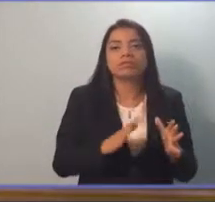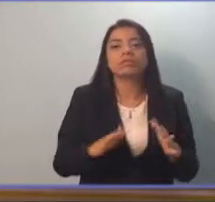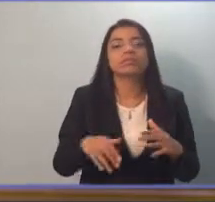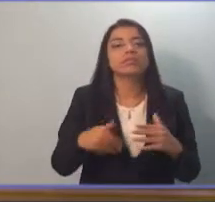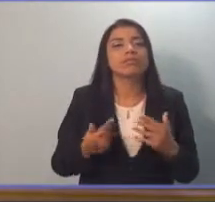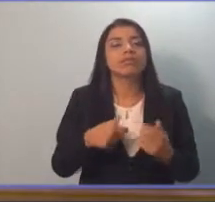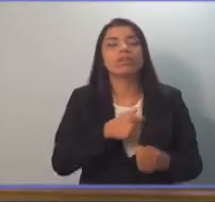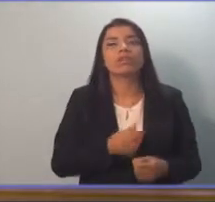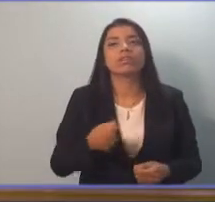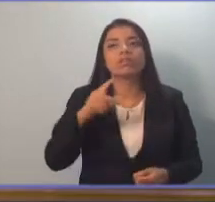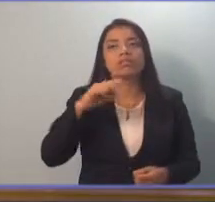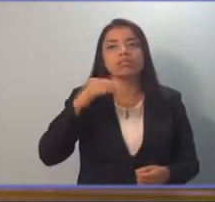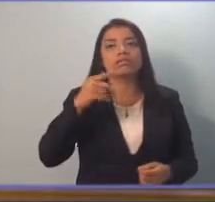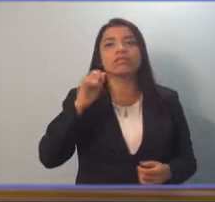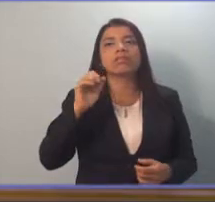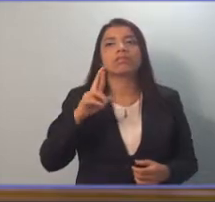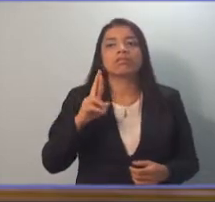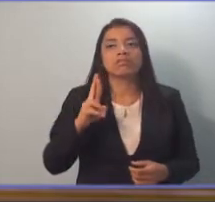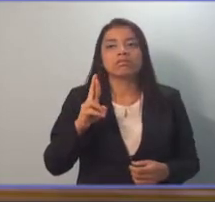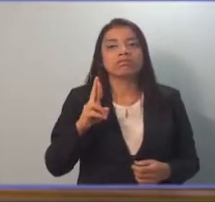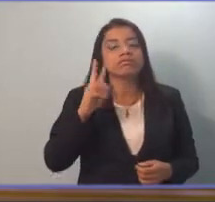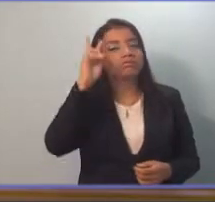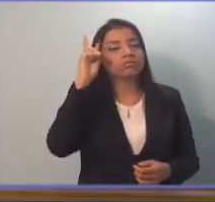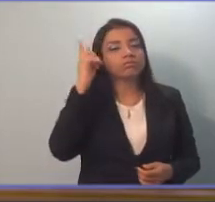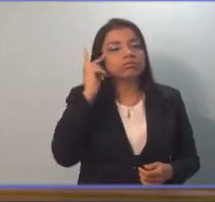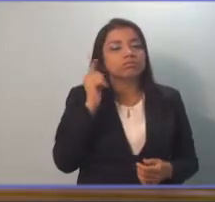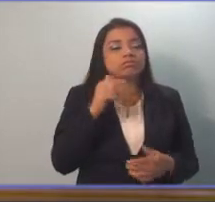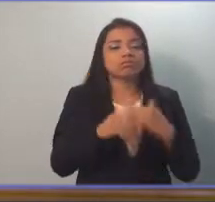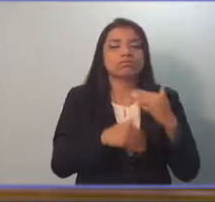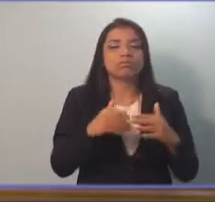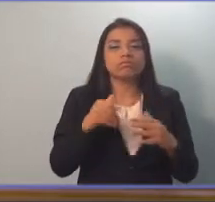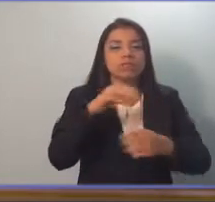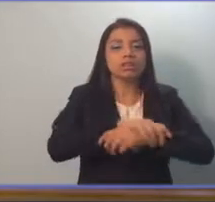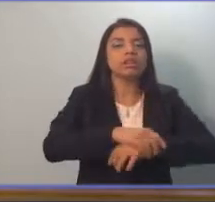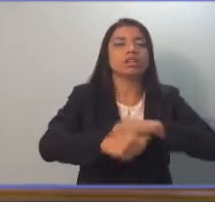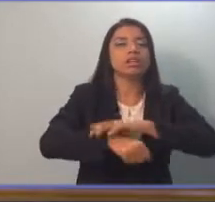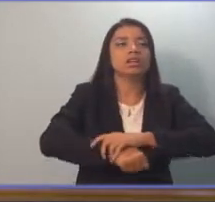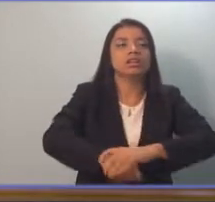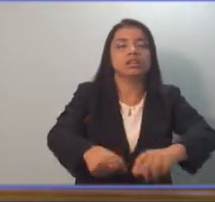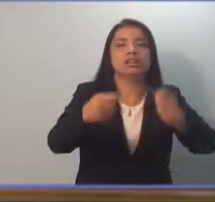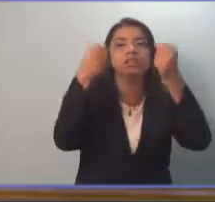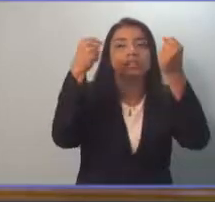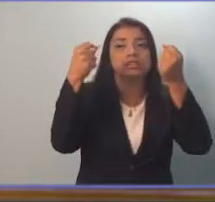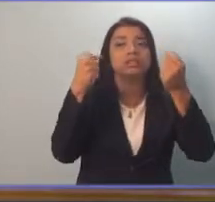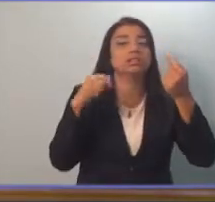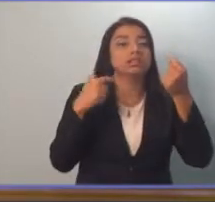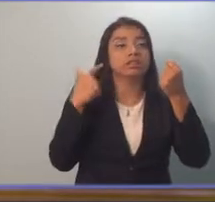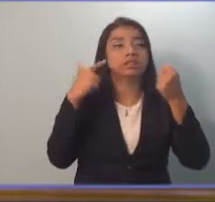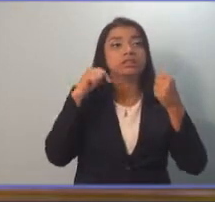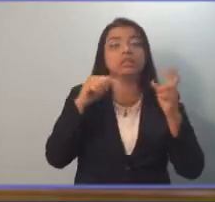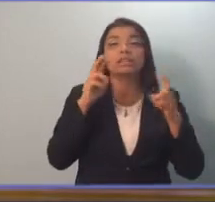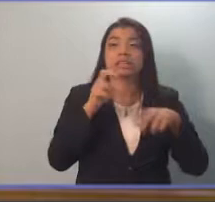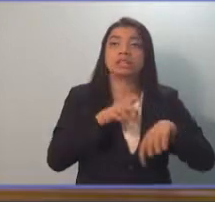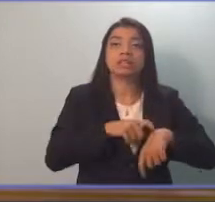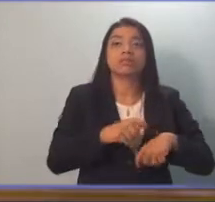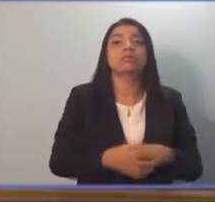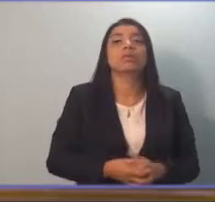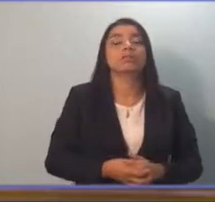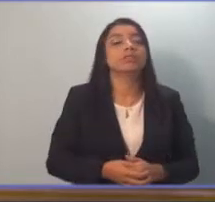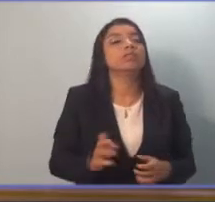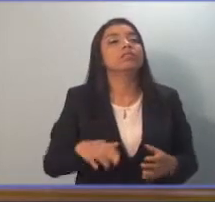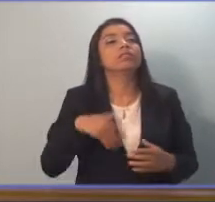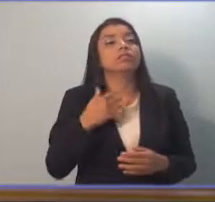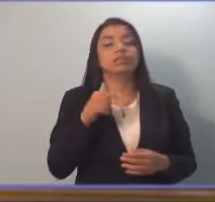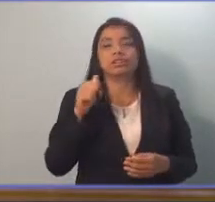por la Fiscalía General de la República constituyeron el rubro de detenciones con mayor incremento en ese periodo. Y para